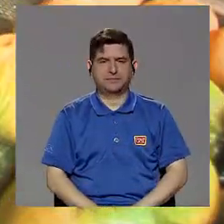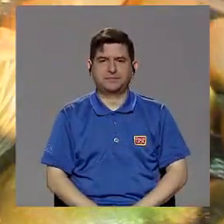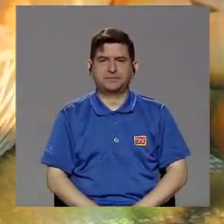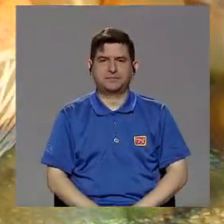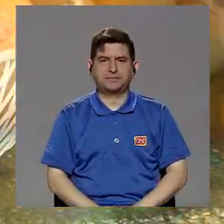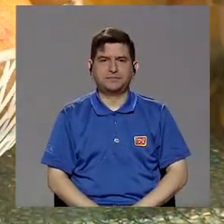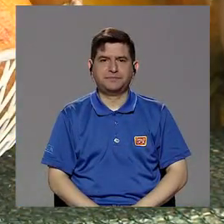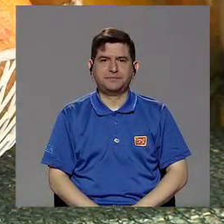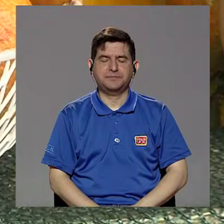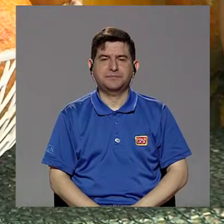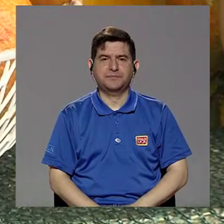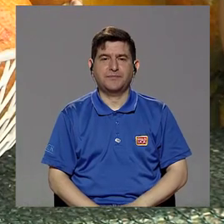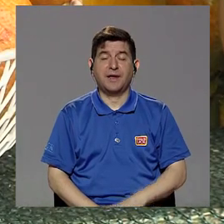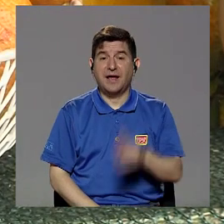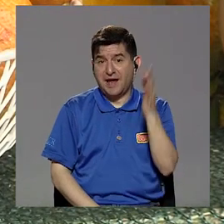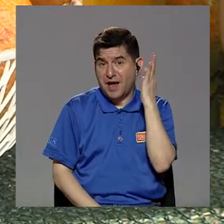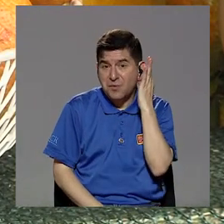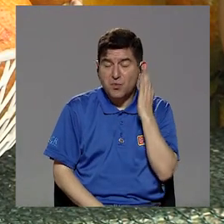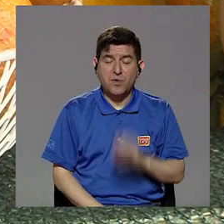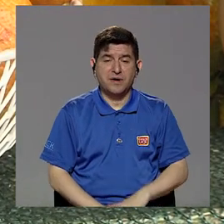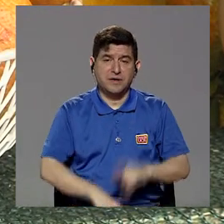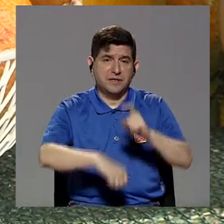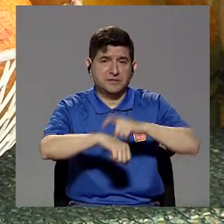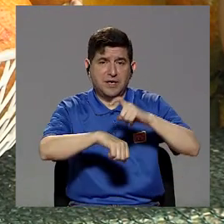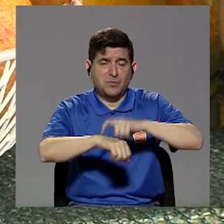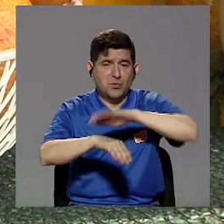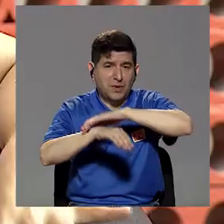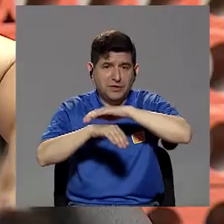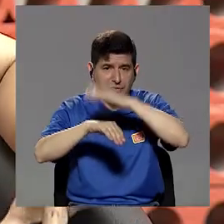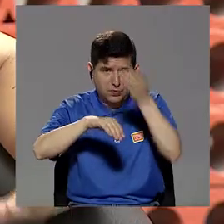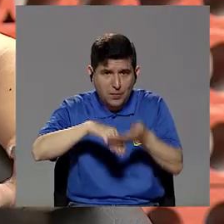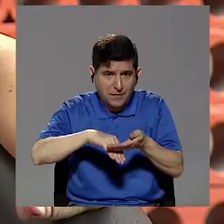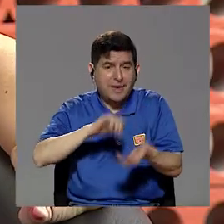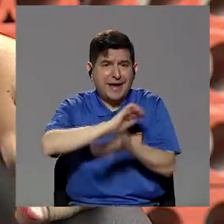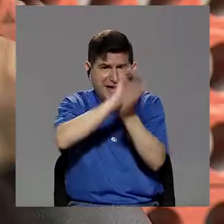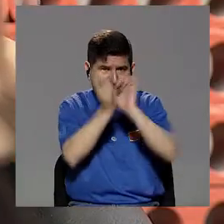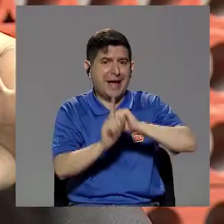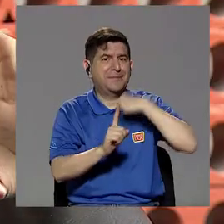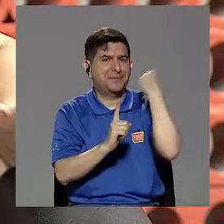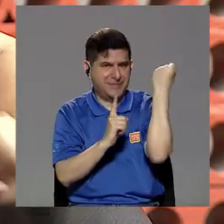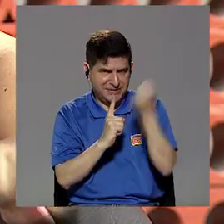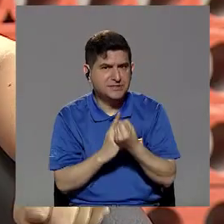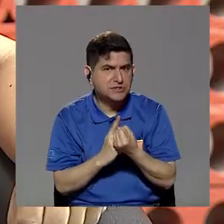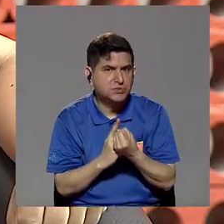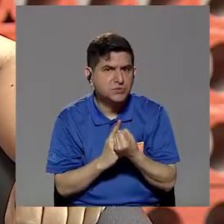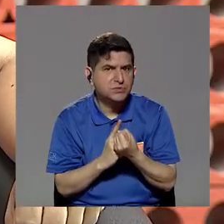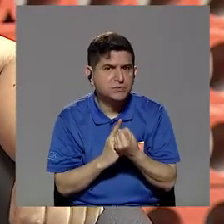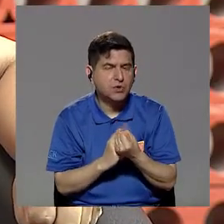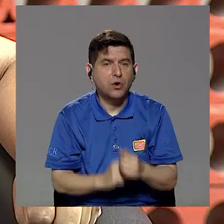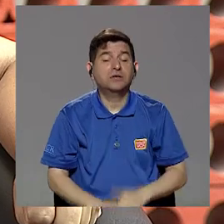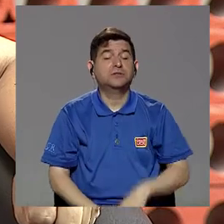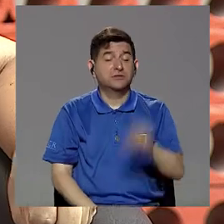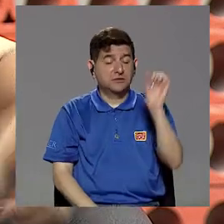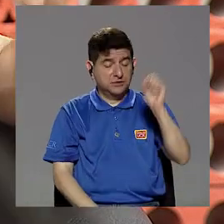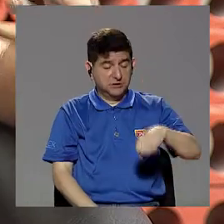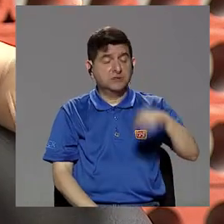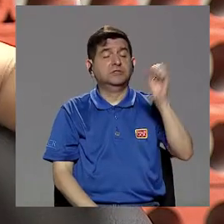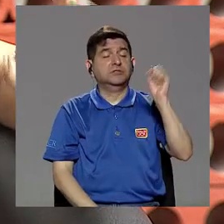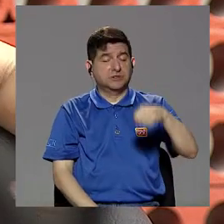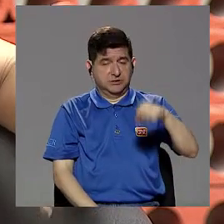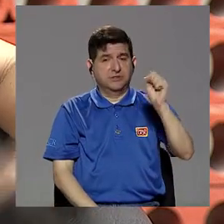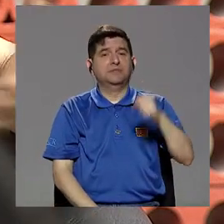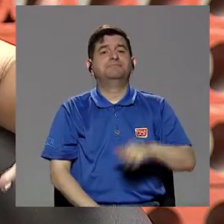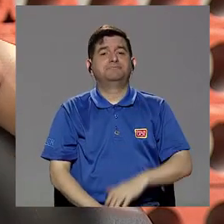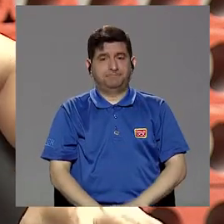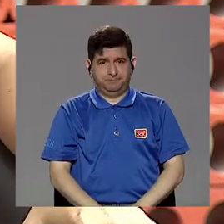irritación. Uh-huh. En las mujeres en periodo de embarazo, ¿cambia la situación por el peso